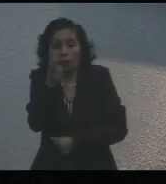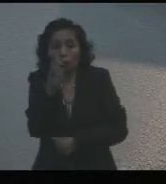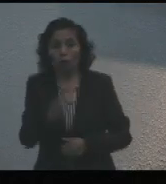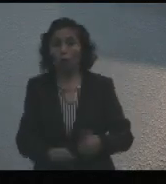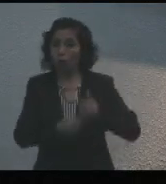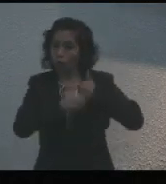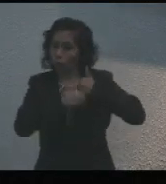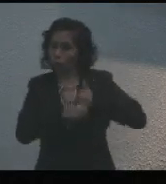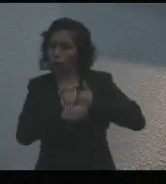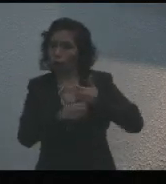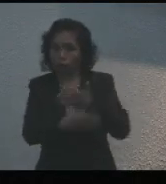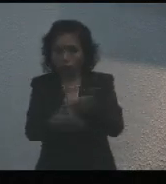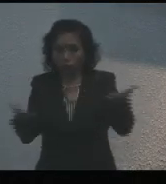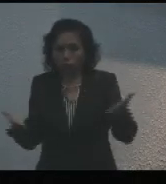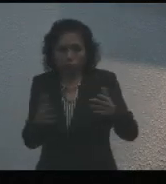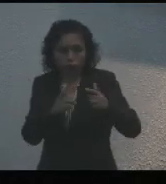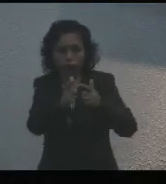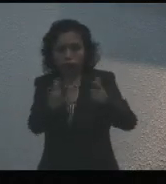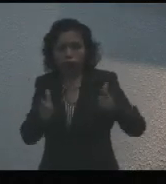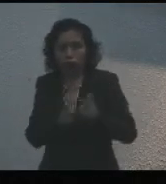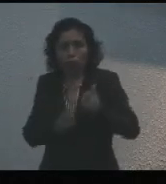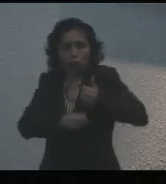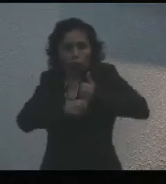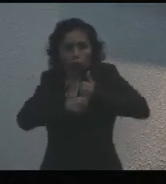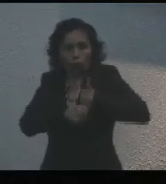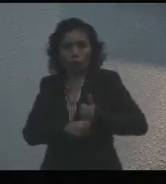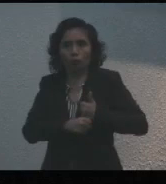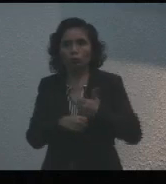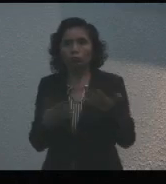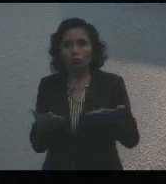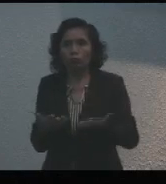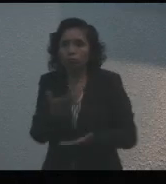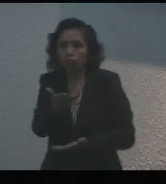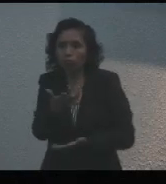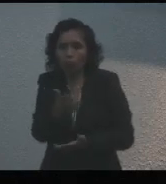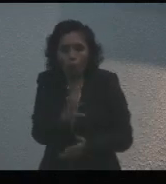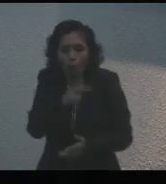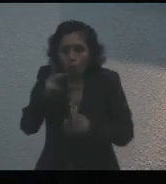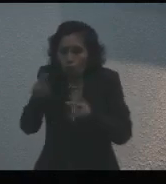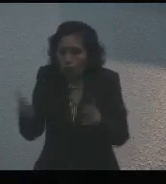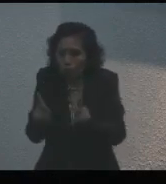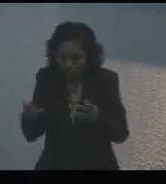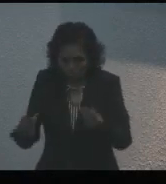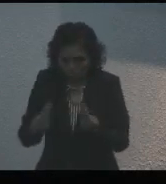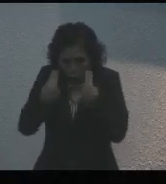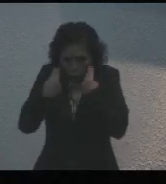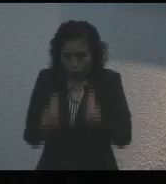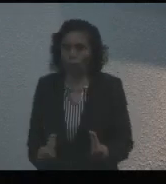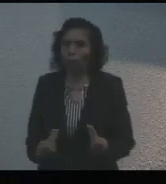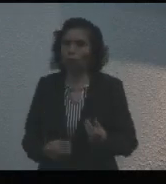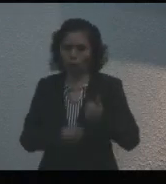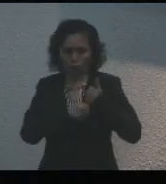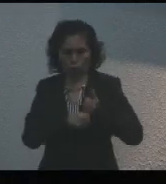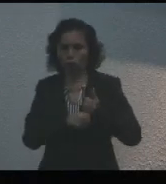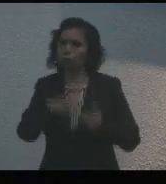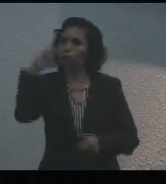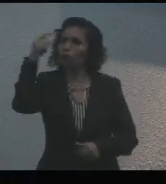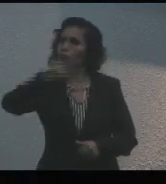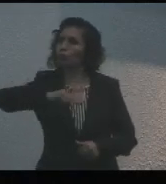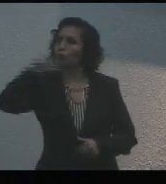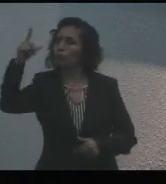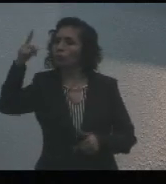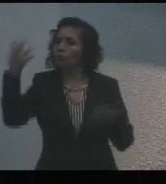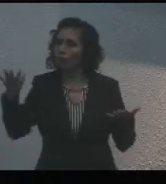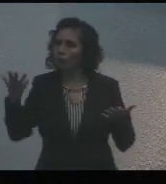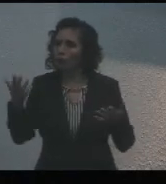ejército mexicano se conforma de soldados de la patria. Son el pueblo uniformado, un ejército profesional, no